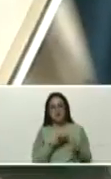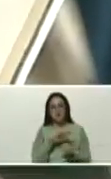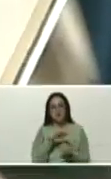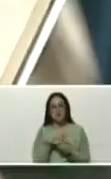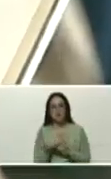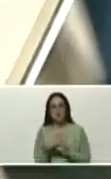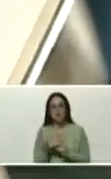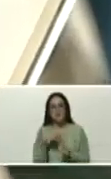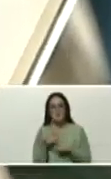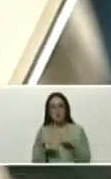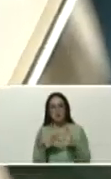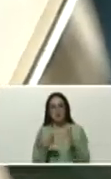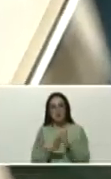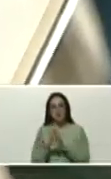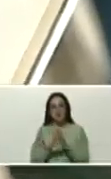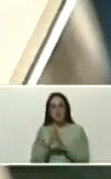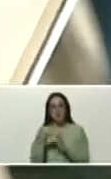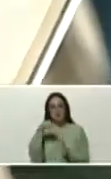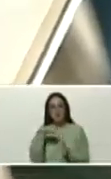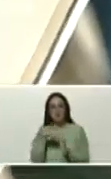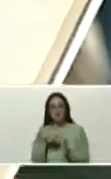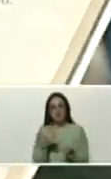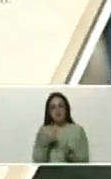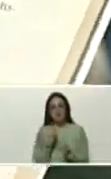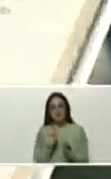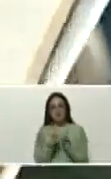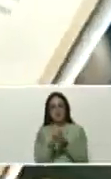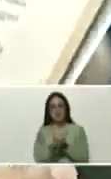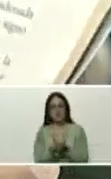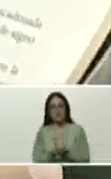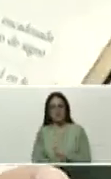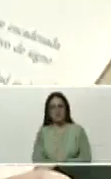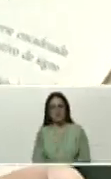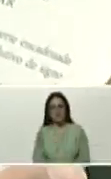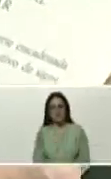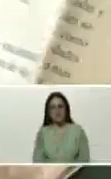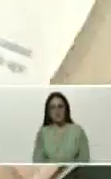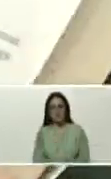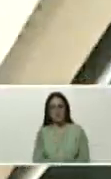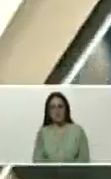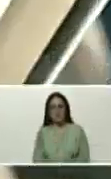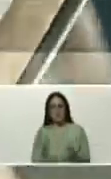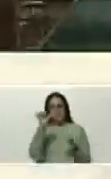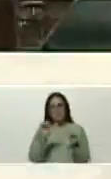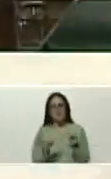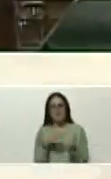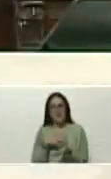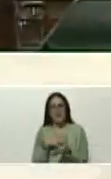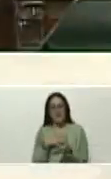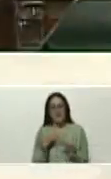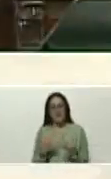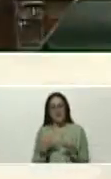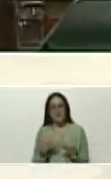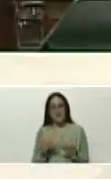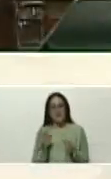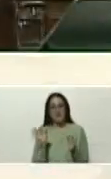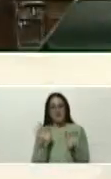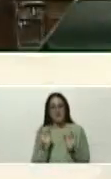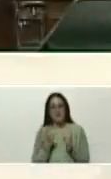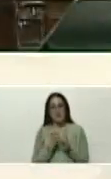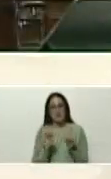de un proceso evolutivo de signo profundamente transformador. Y hablaba de una crisis estructural del modelo